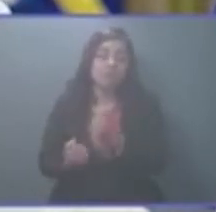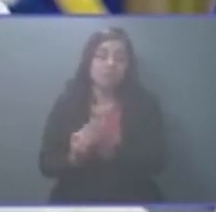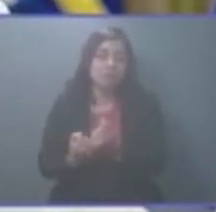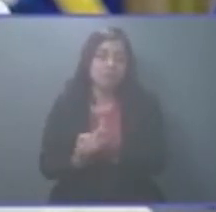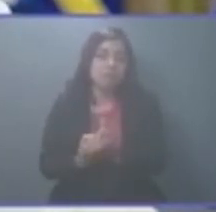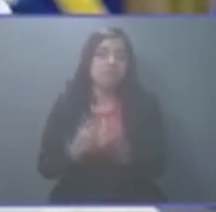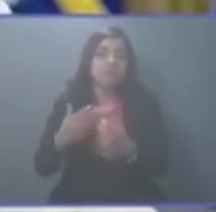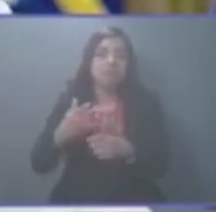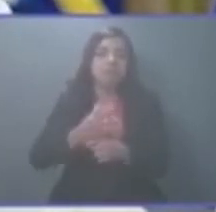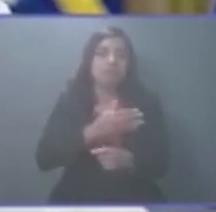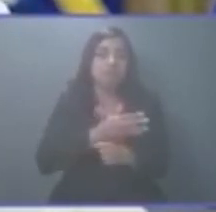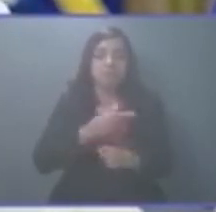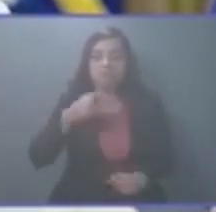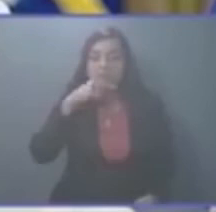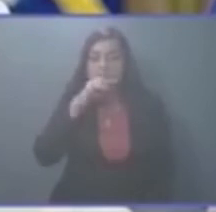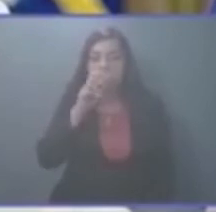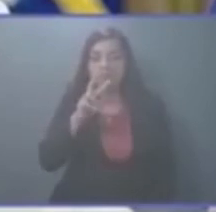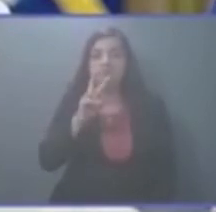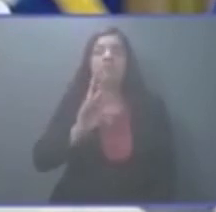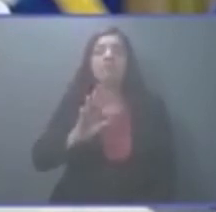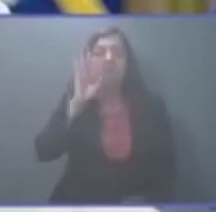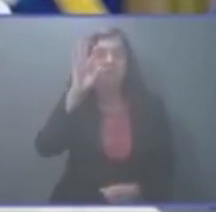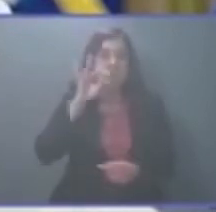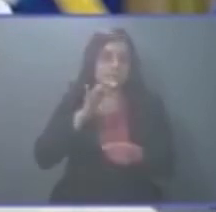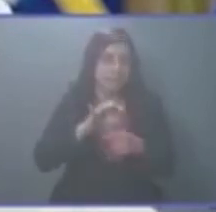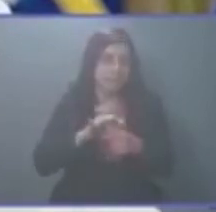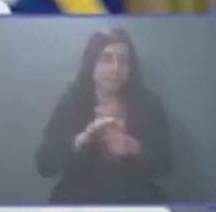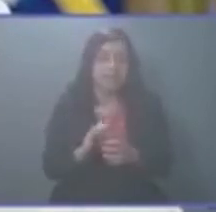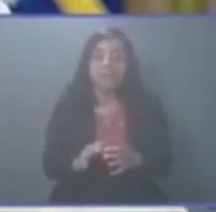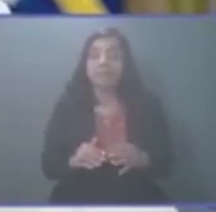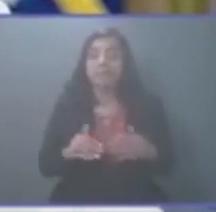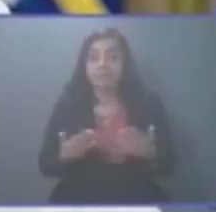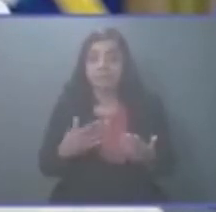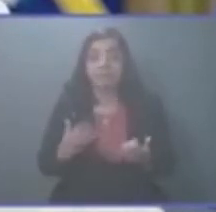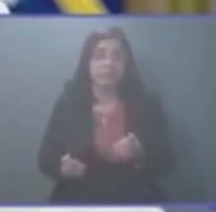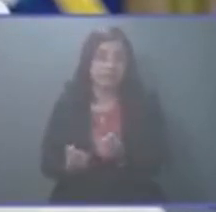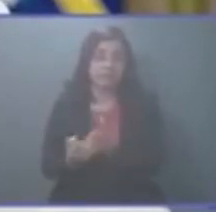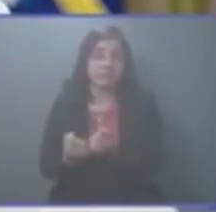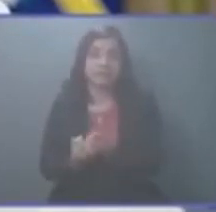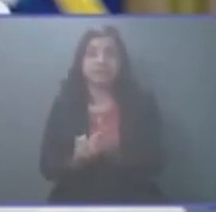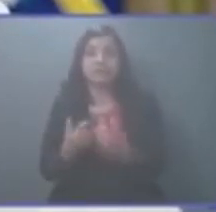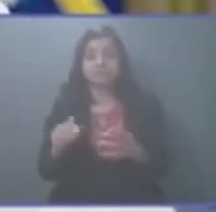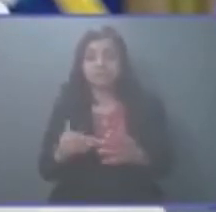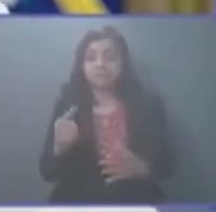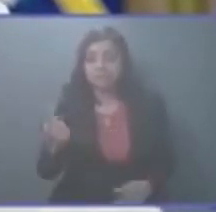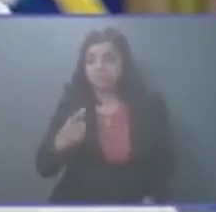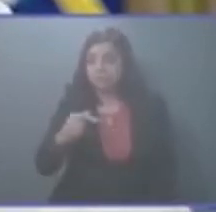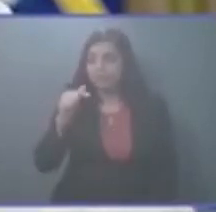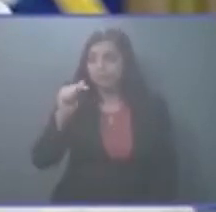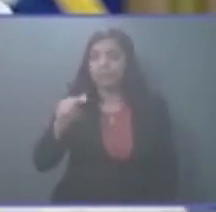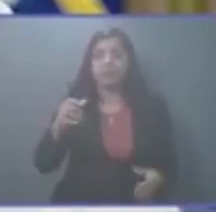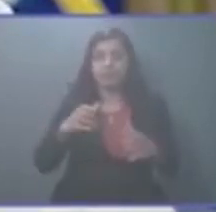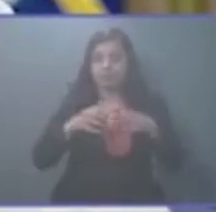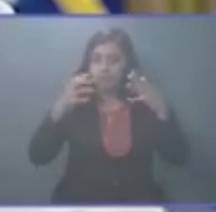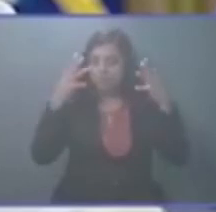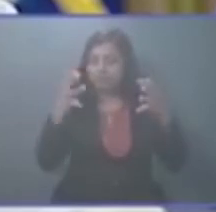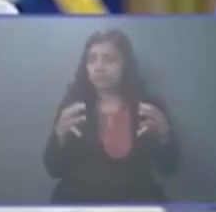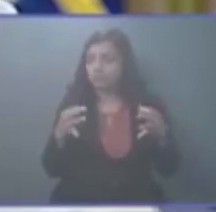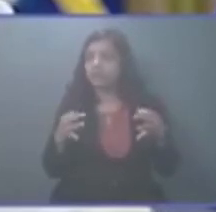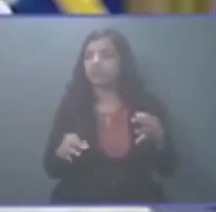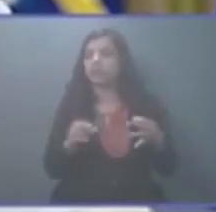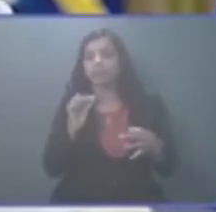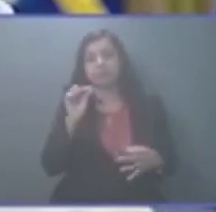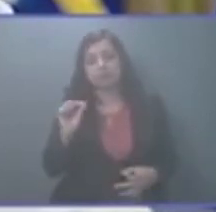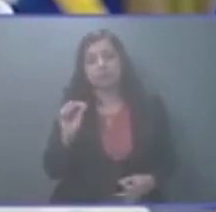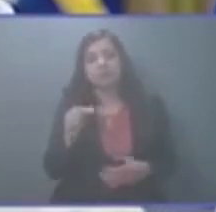el grupo parlamentario del fmln va a dar sus votos para apoyar aprobar este dictamen verdad en